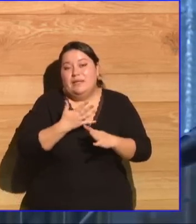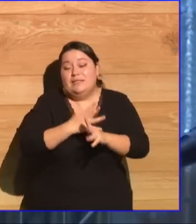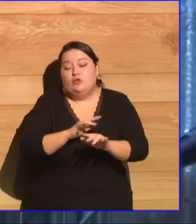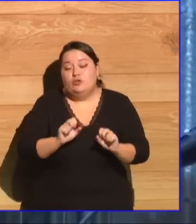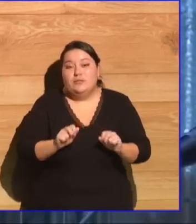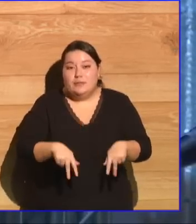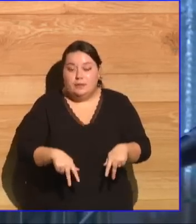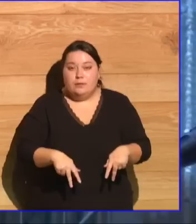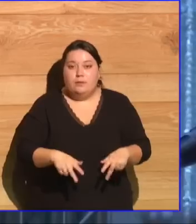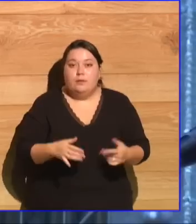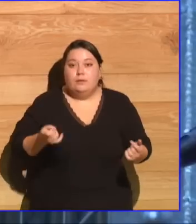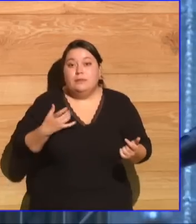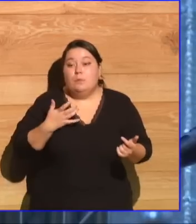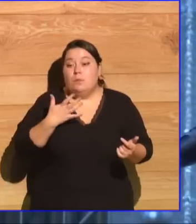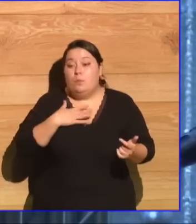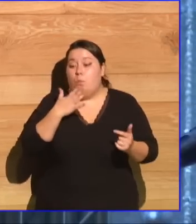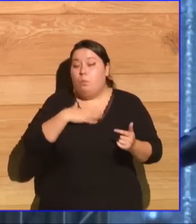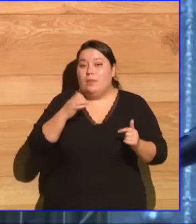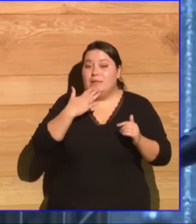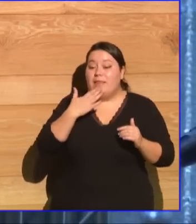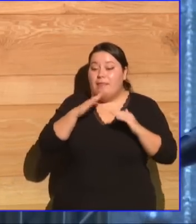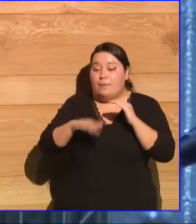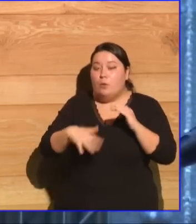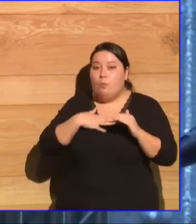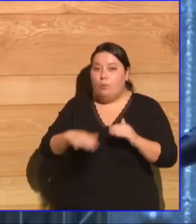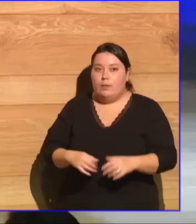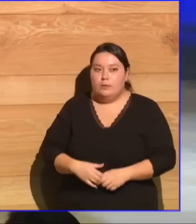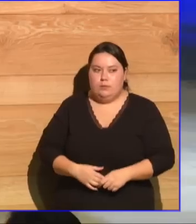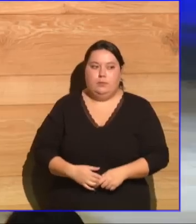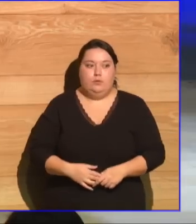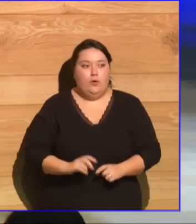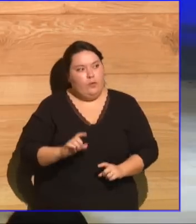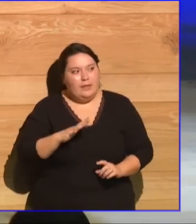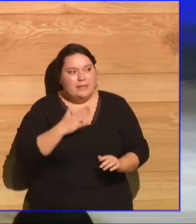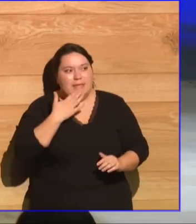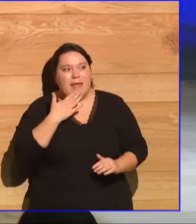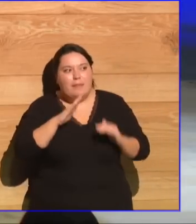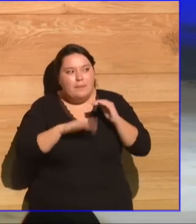ser que sea menor de edad. ¿Y entonces ya sí se le puede tocar?